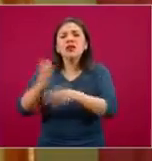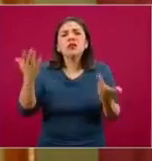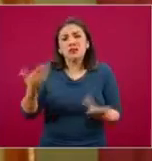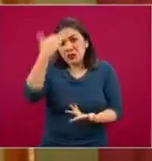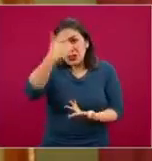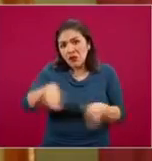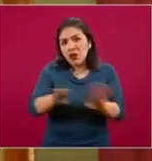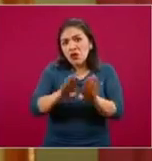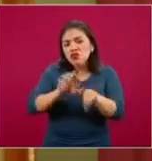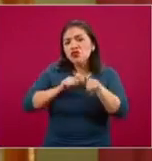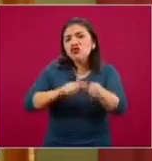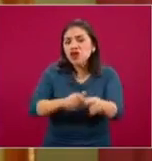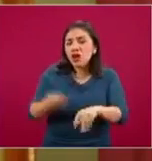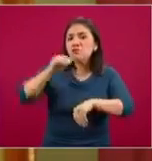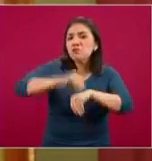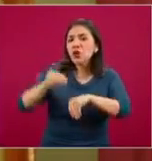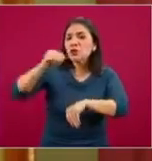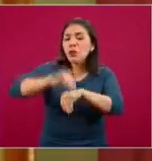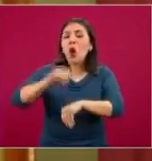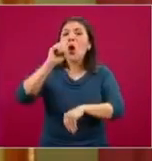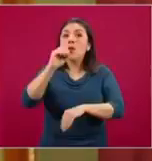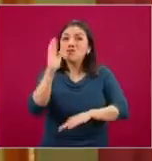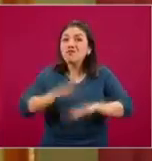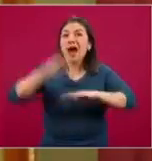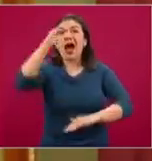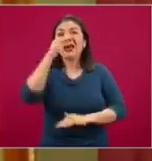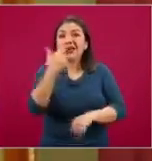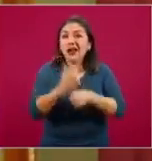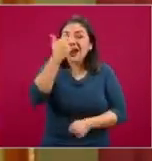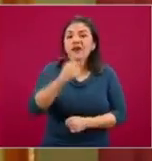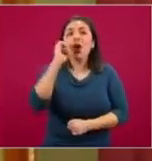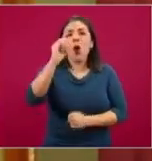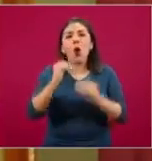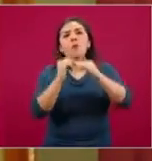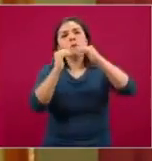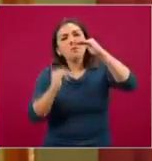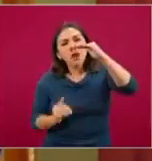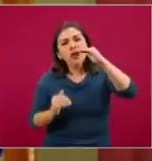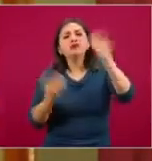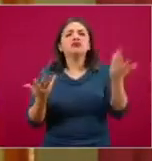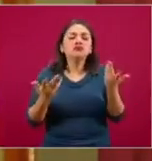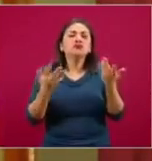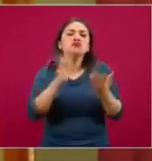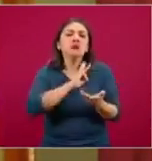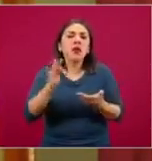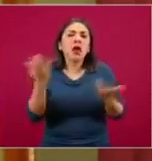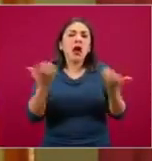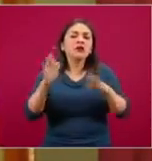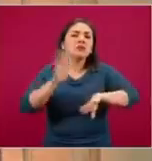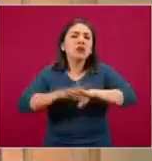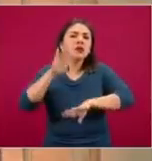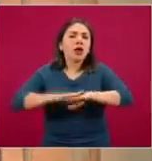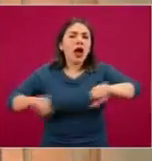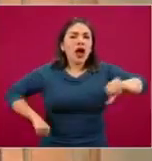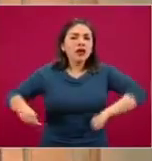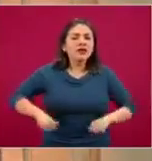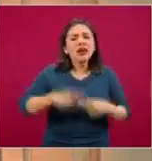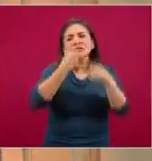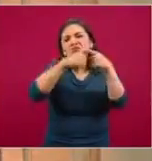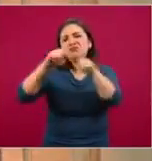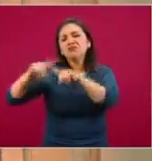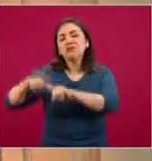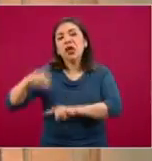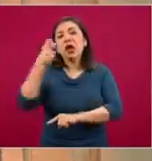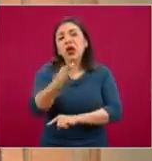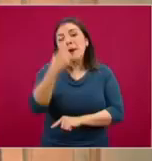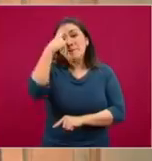continuar implementando o en su momento incrementar, o aquellas que bajen de riesgo a lo mejor disminuir un poco, todas estas acciones